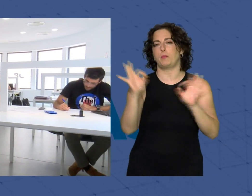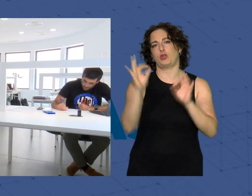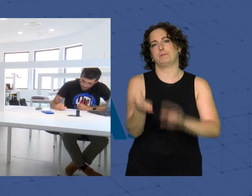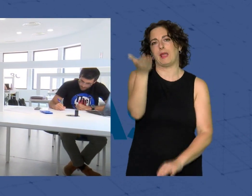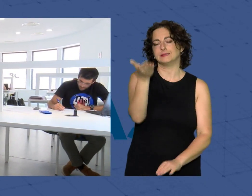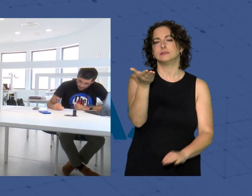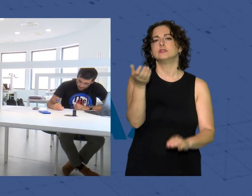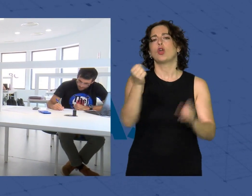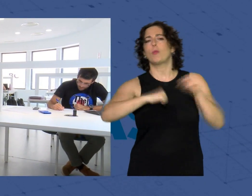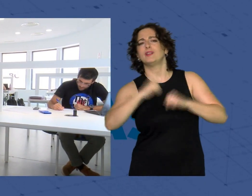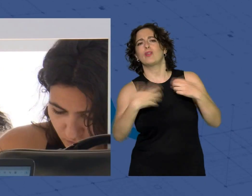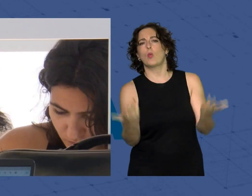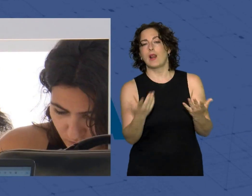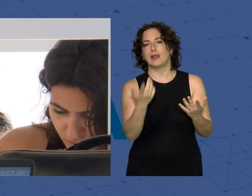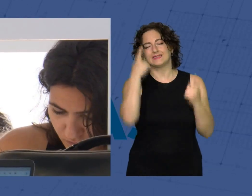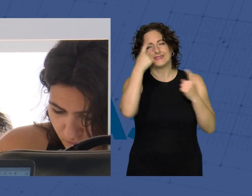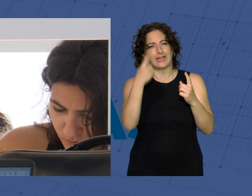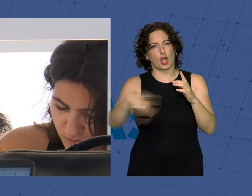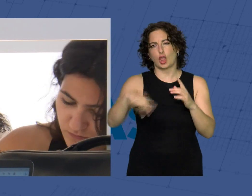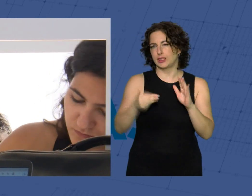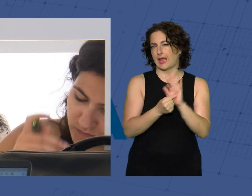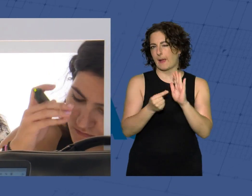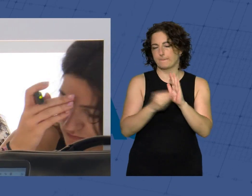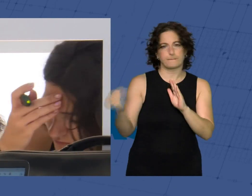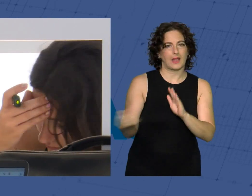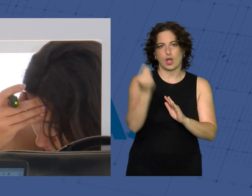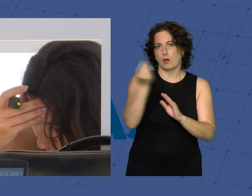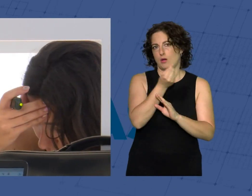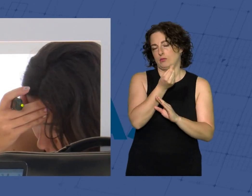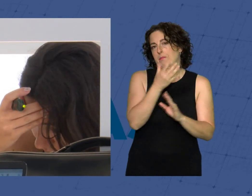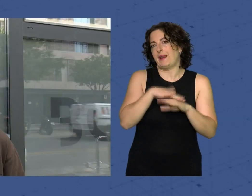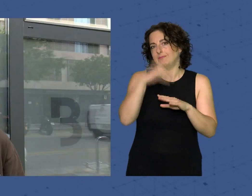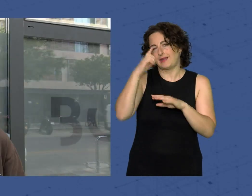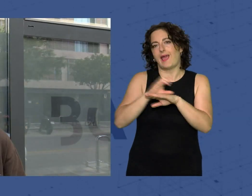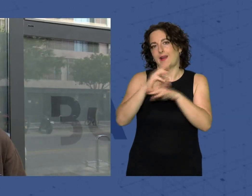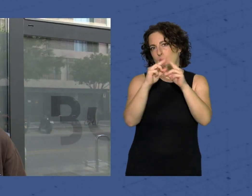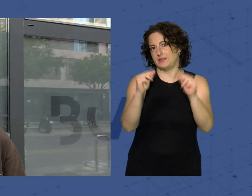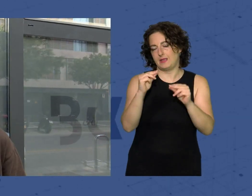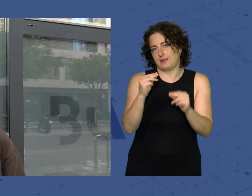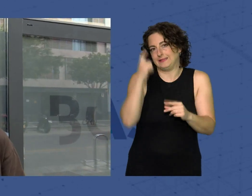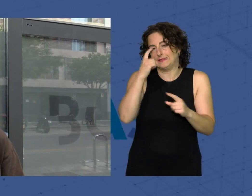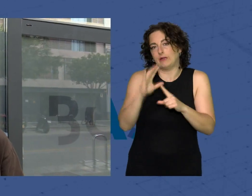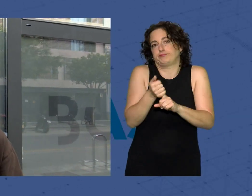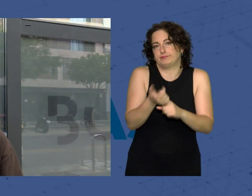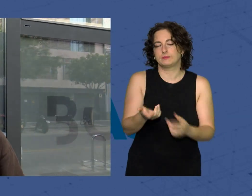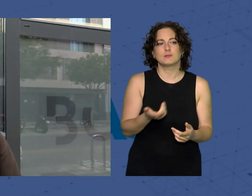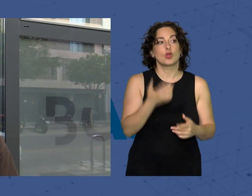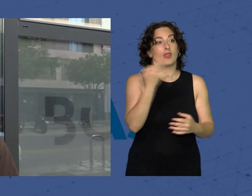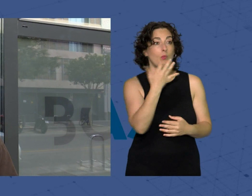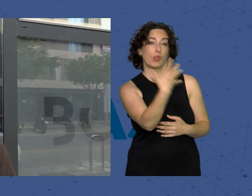compiten por sacar la mejor nota posible que les permita estudiar la carrera deseada. Tengo que sacar un 5 de